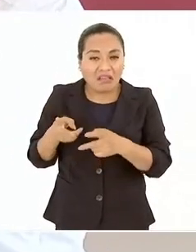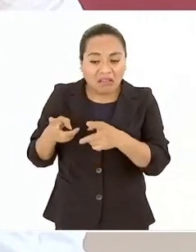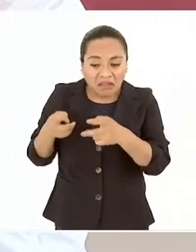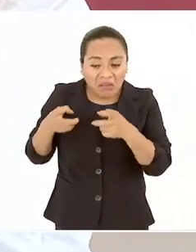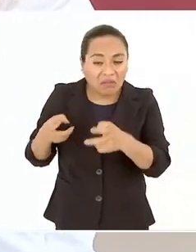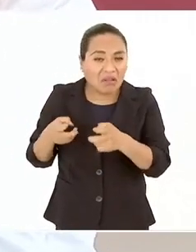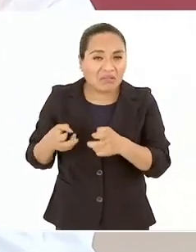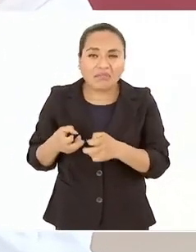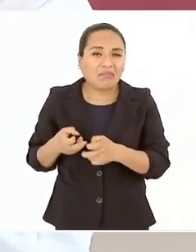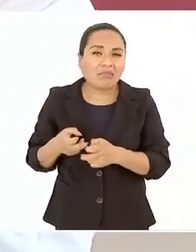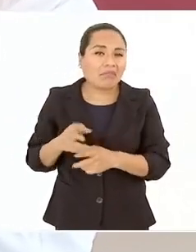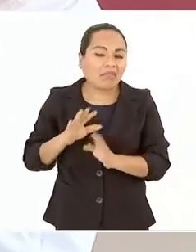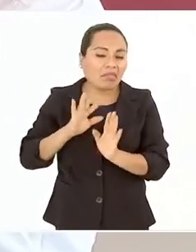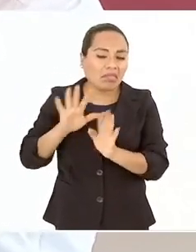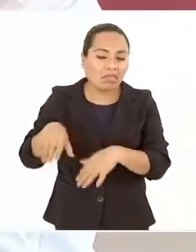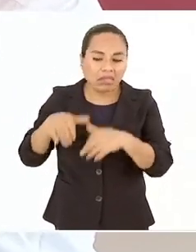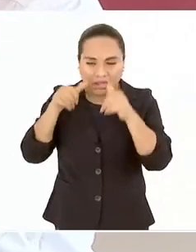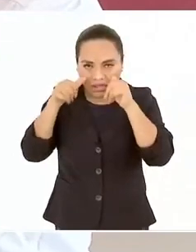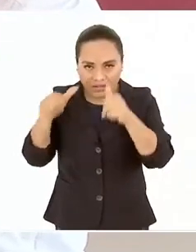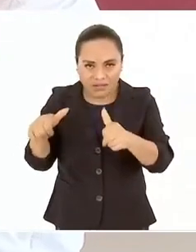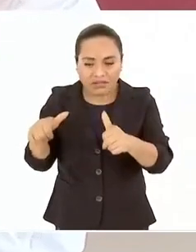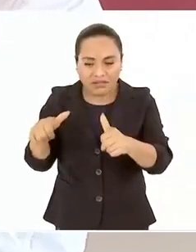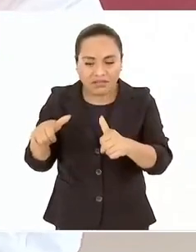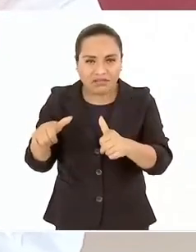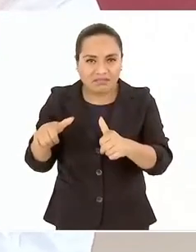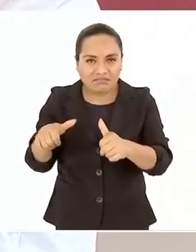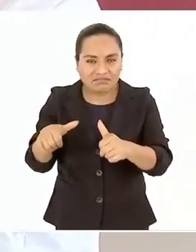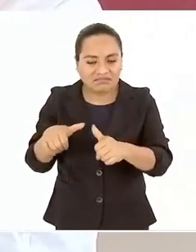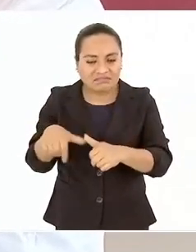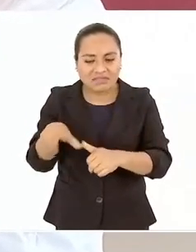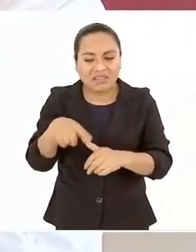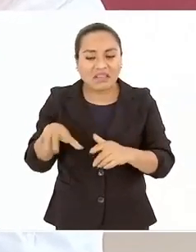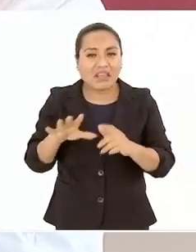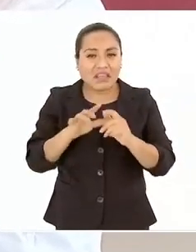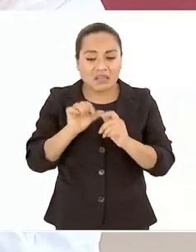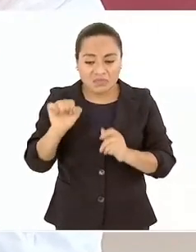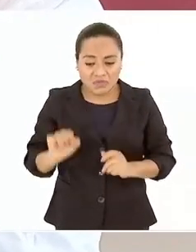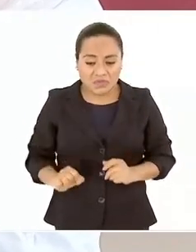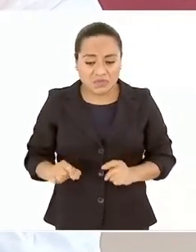porque le dieron la espalda por completo al sureste.